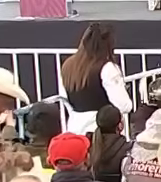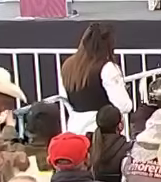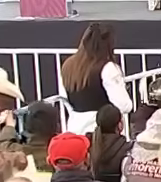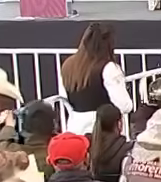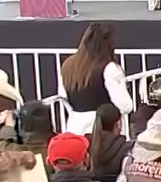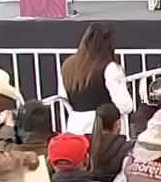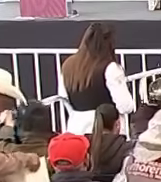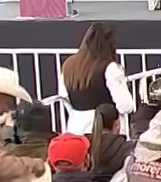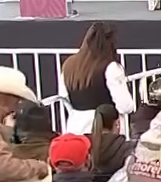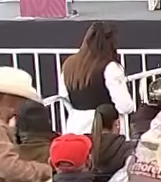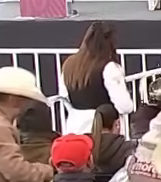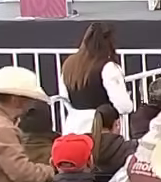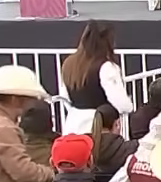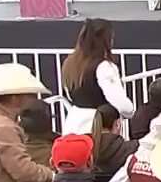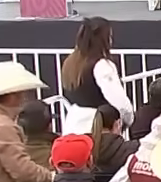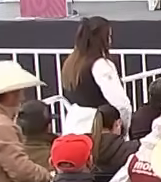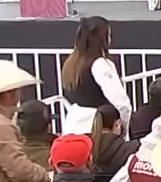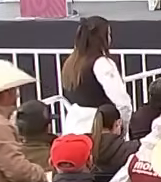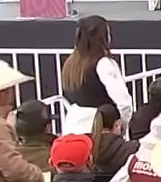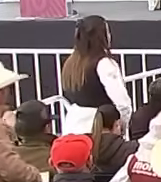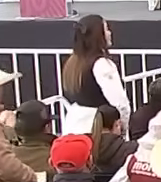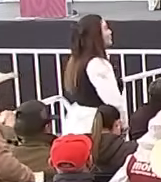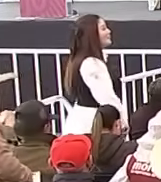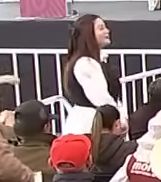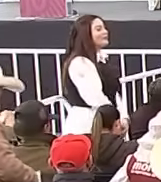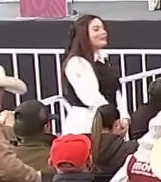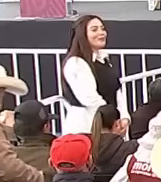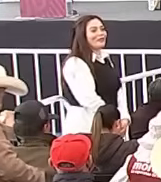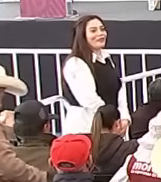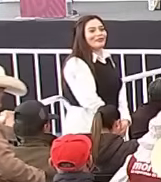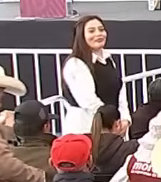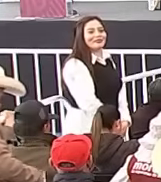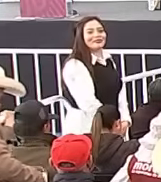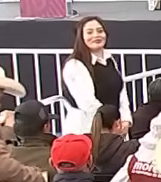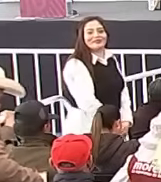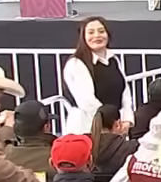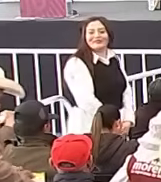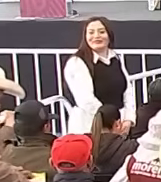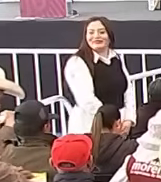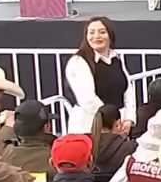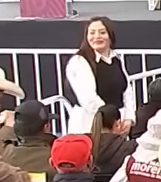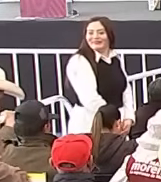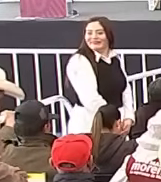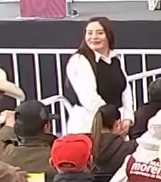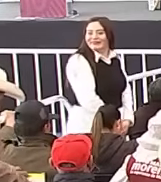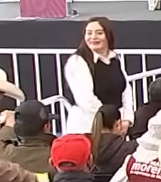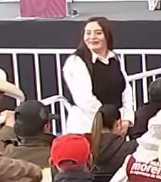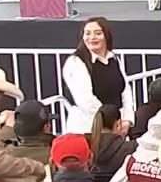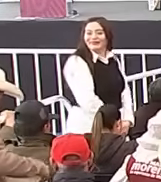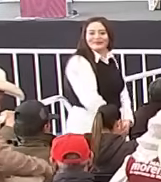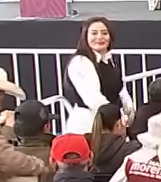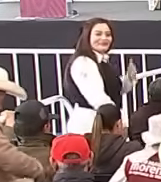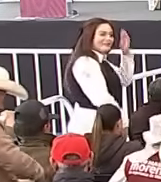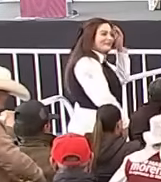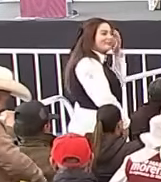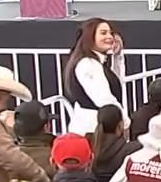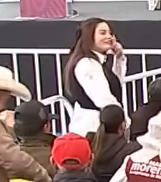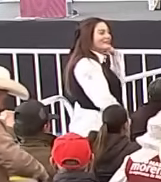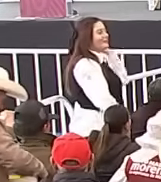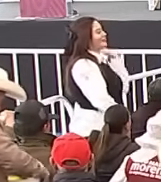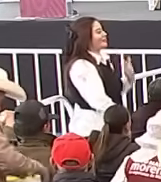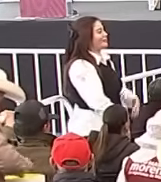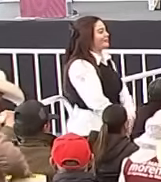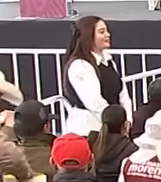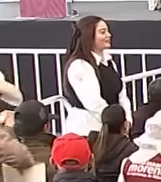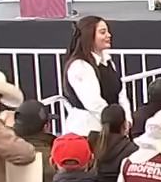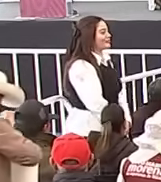En varias visitas que ha hecho, y aquí en la capital, ya la gente de esta zona lo